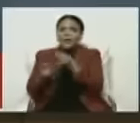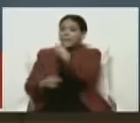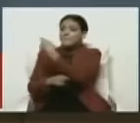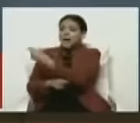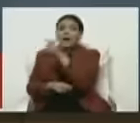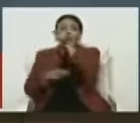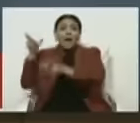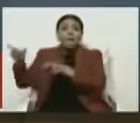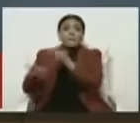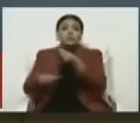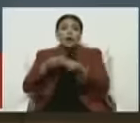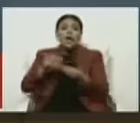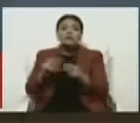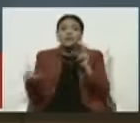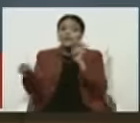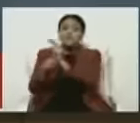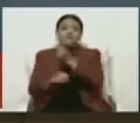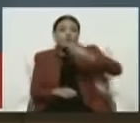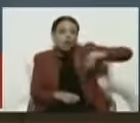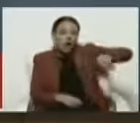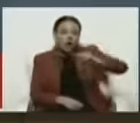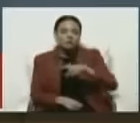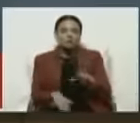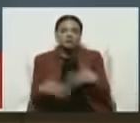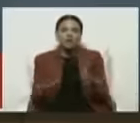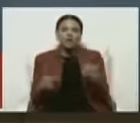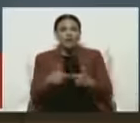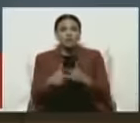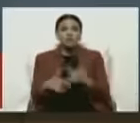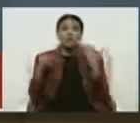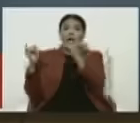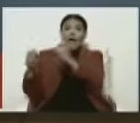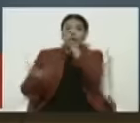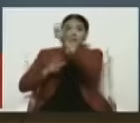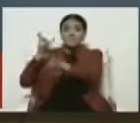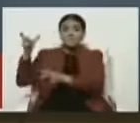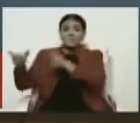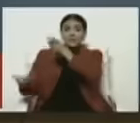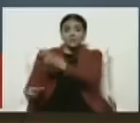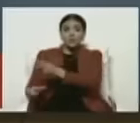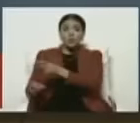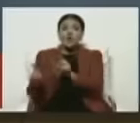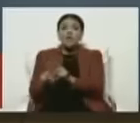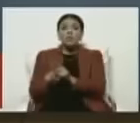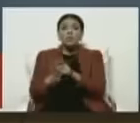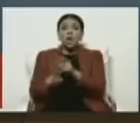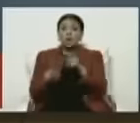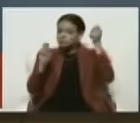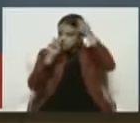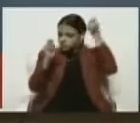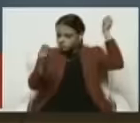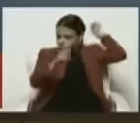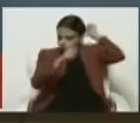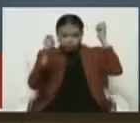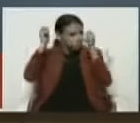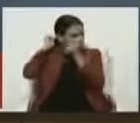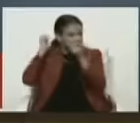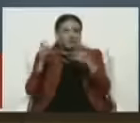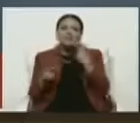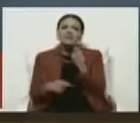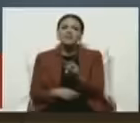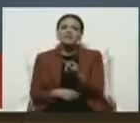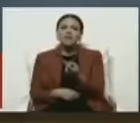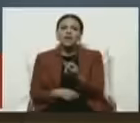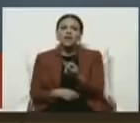pero entonces llega personas que ya perdieron toda ética a decir que,